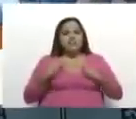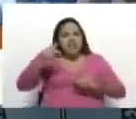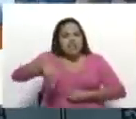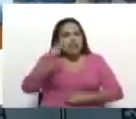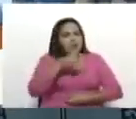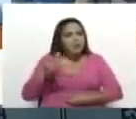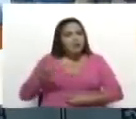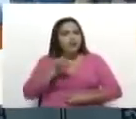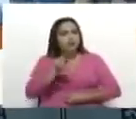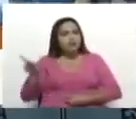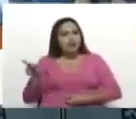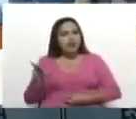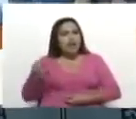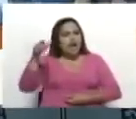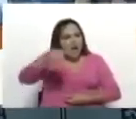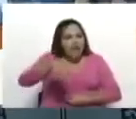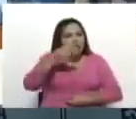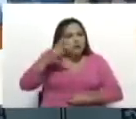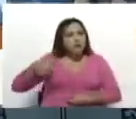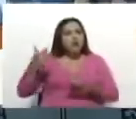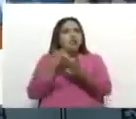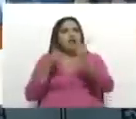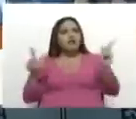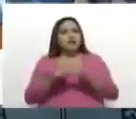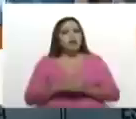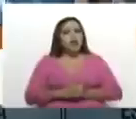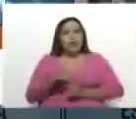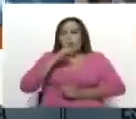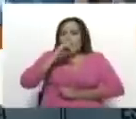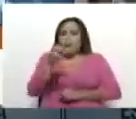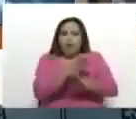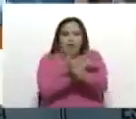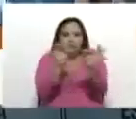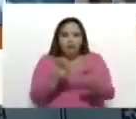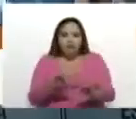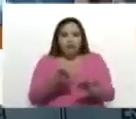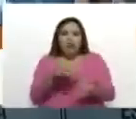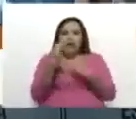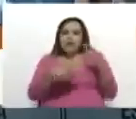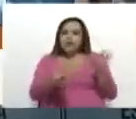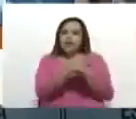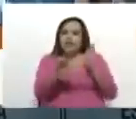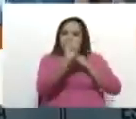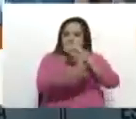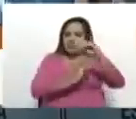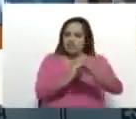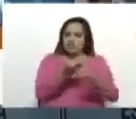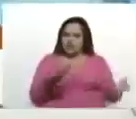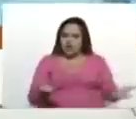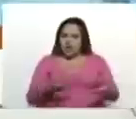pueblo indómito es la barbarie hecha derecho internacional